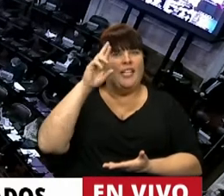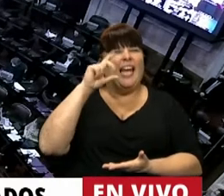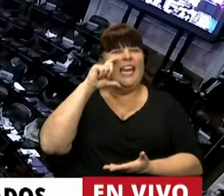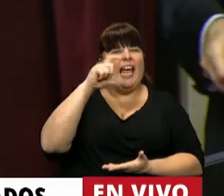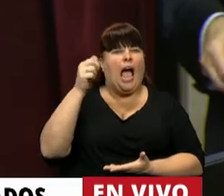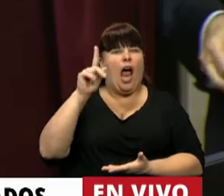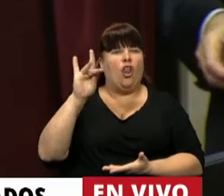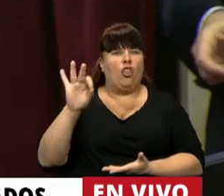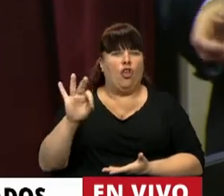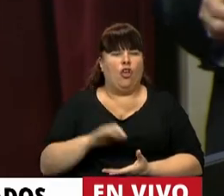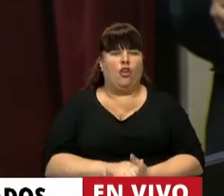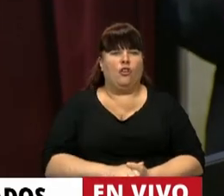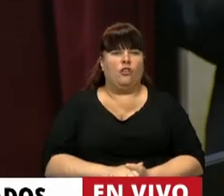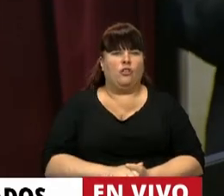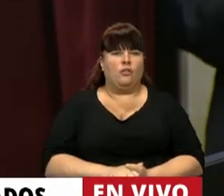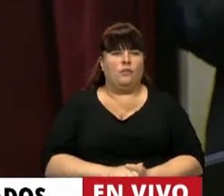Ricardo.